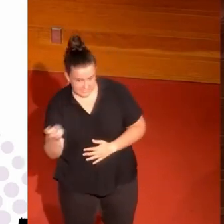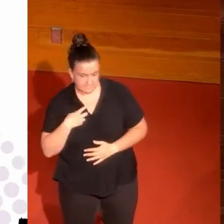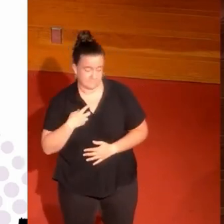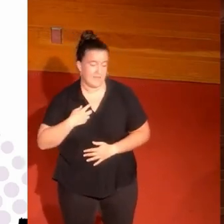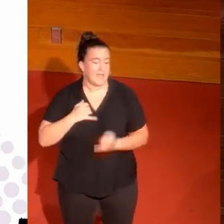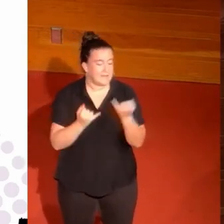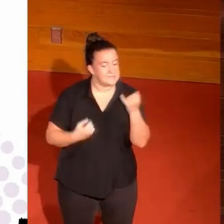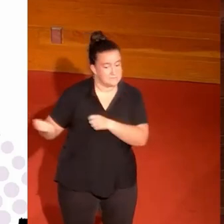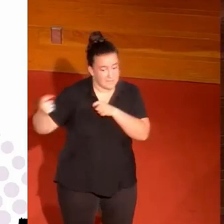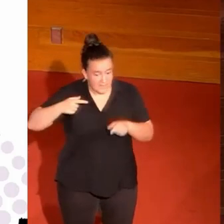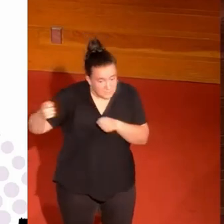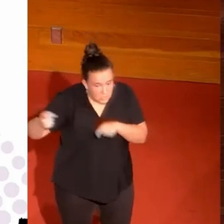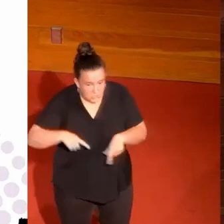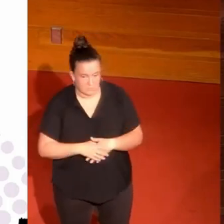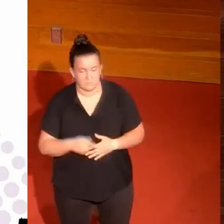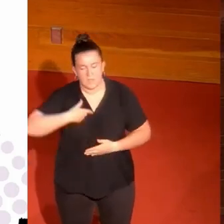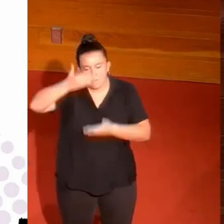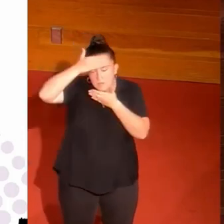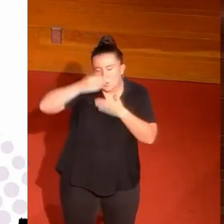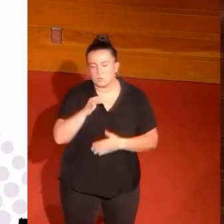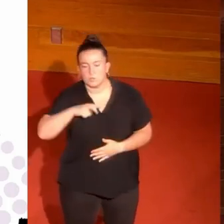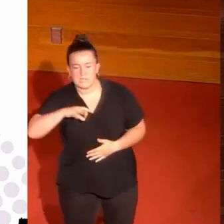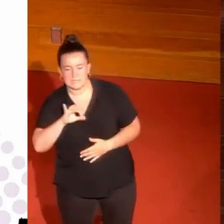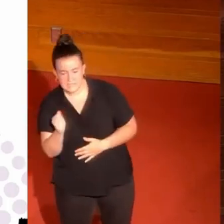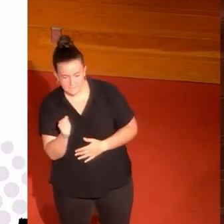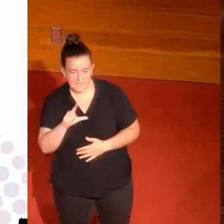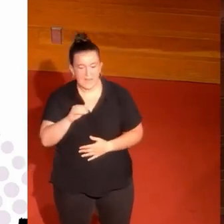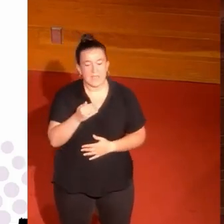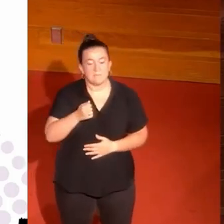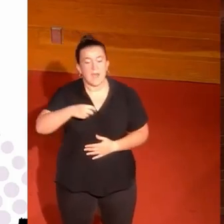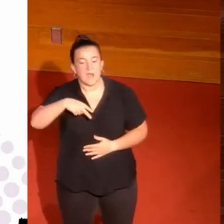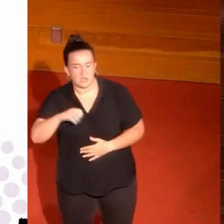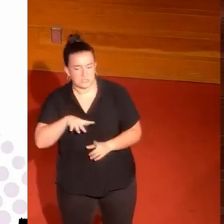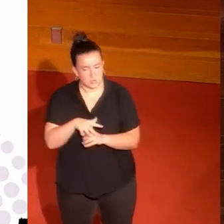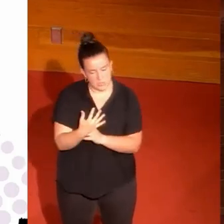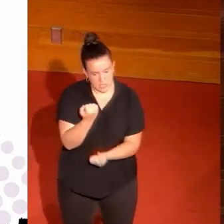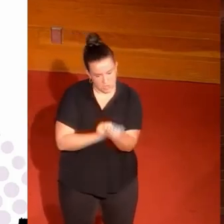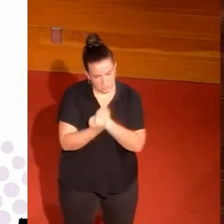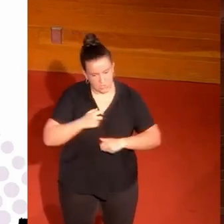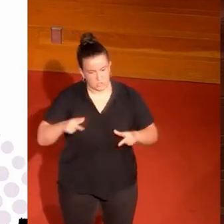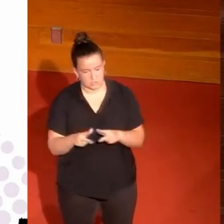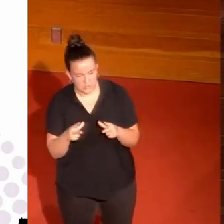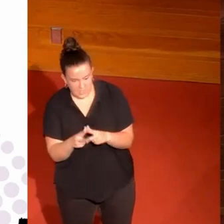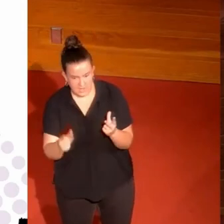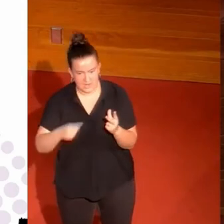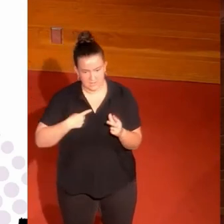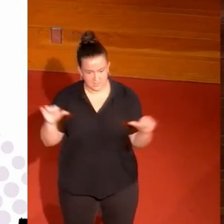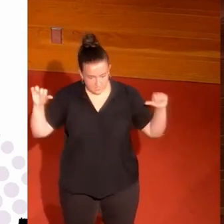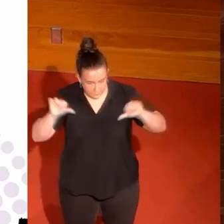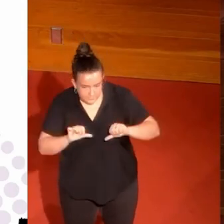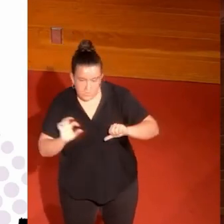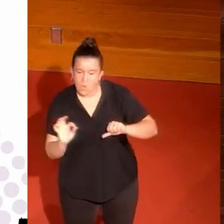herri herrialde egoera maroko eta tunisia libano egoera ekonomiko eta soala